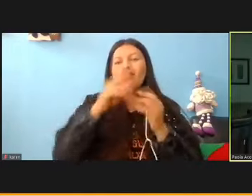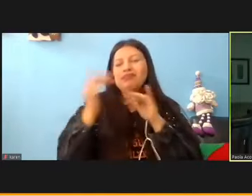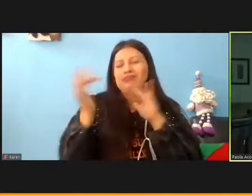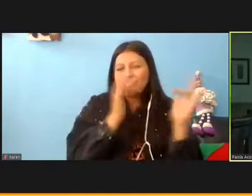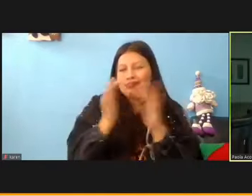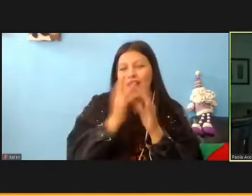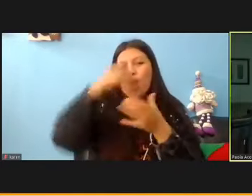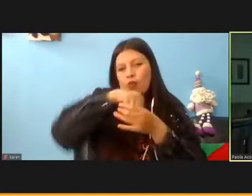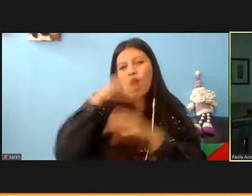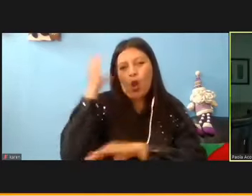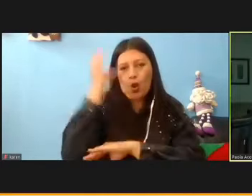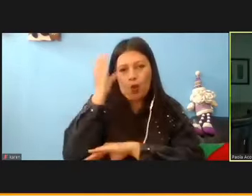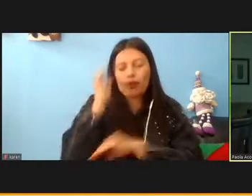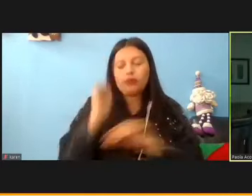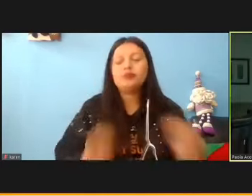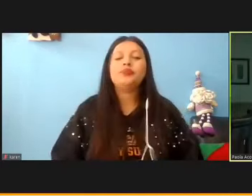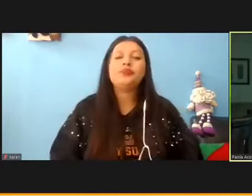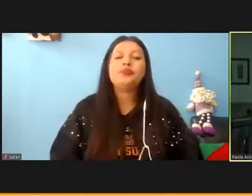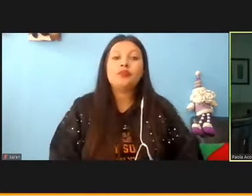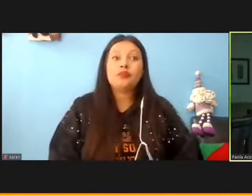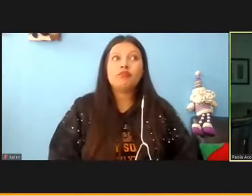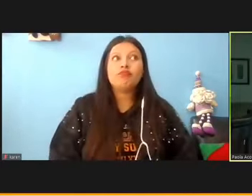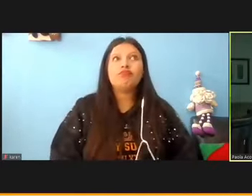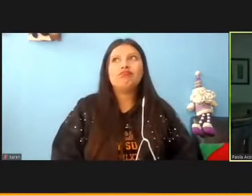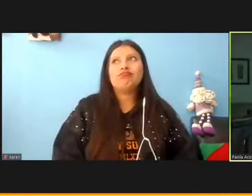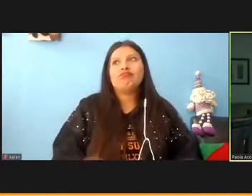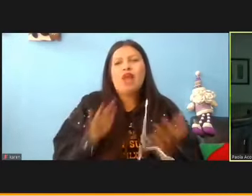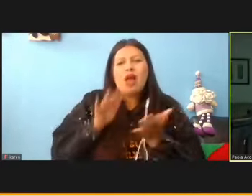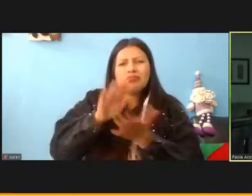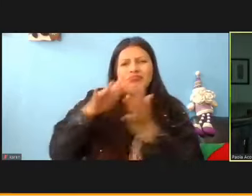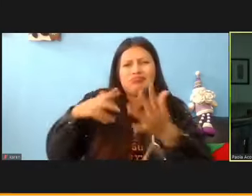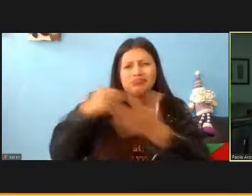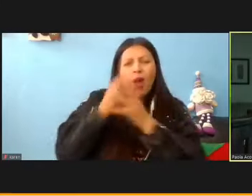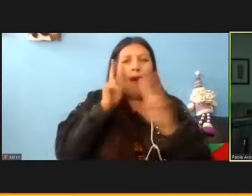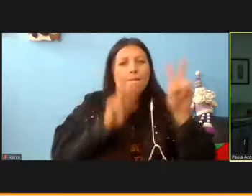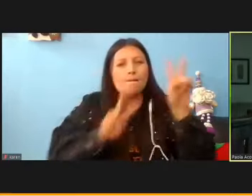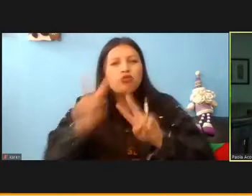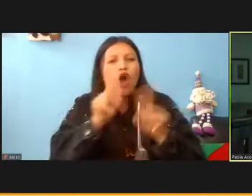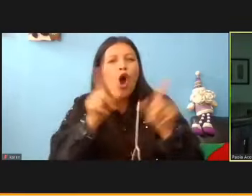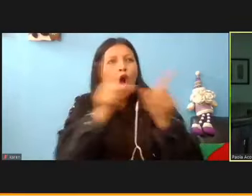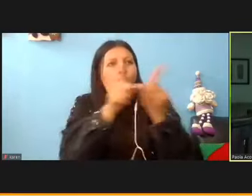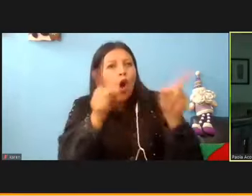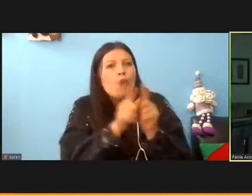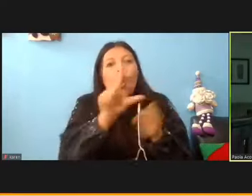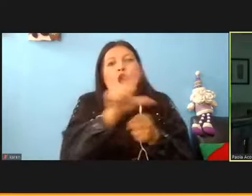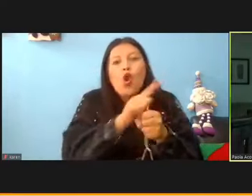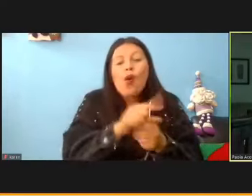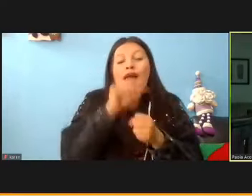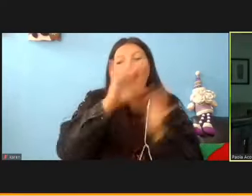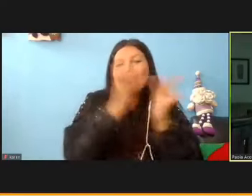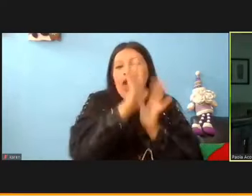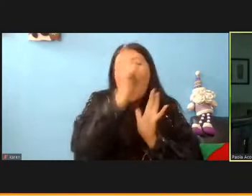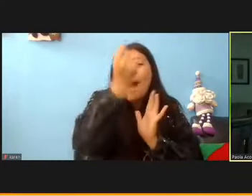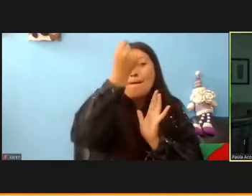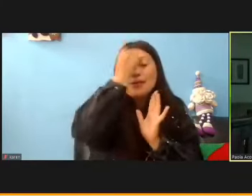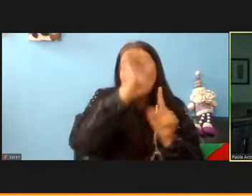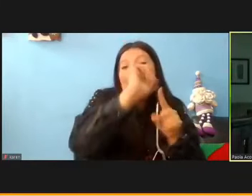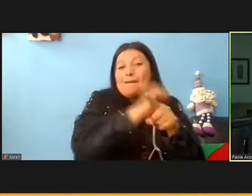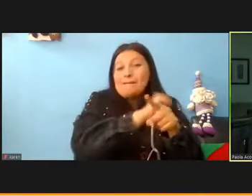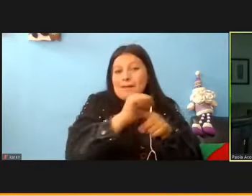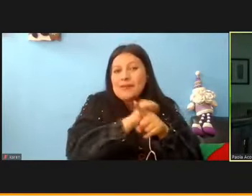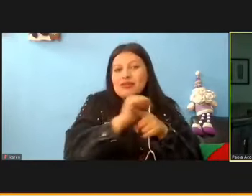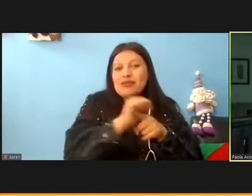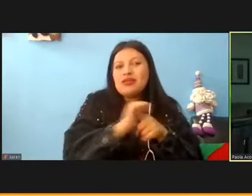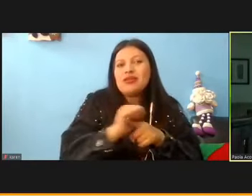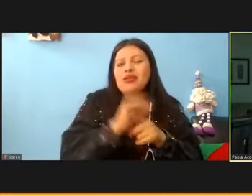armado. Entonces, archivos, museos, lugares locales de memoria y prácticas